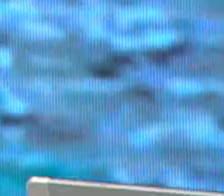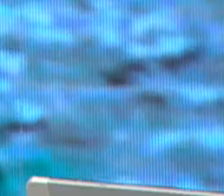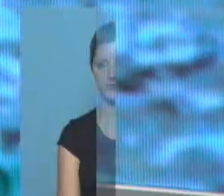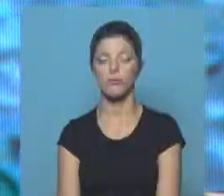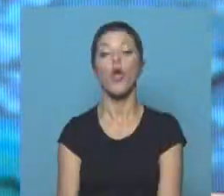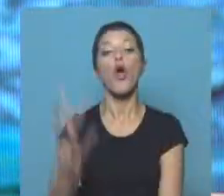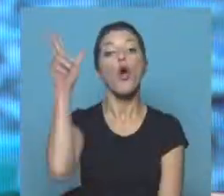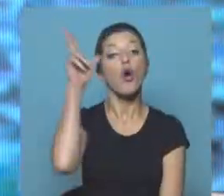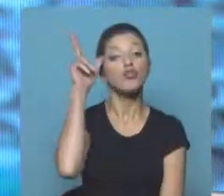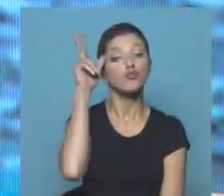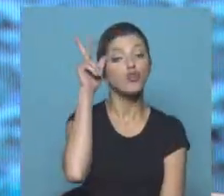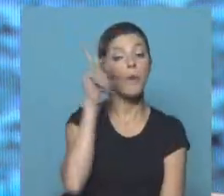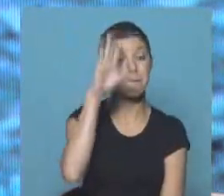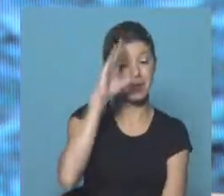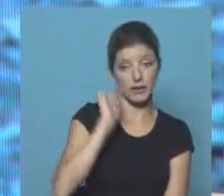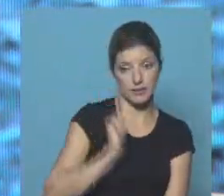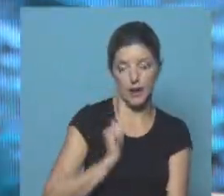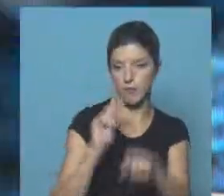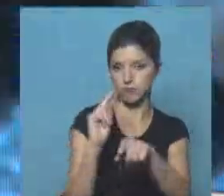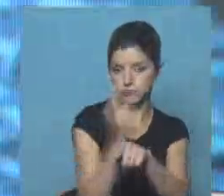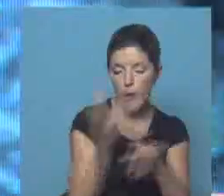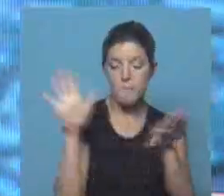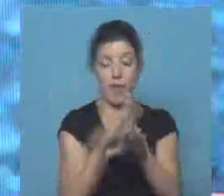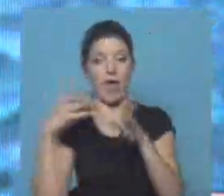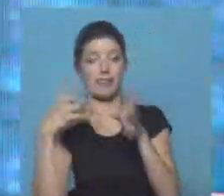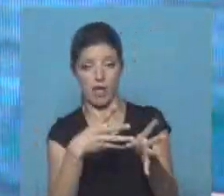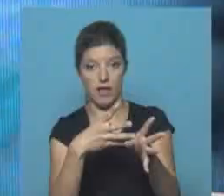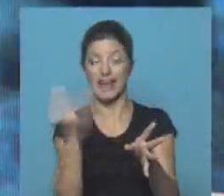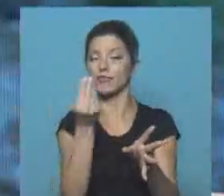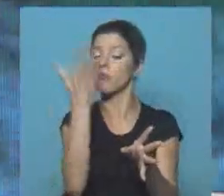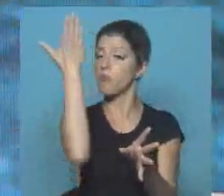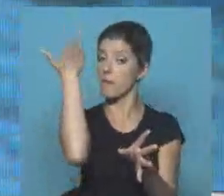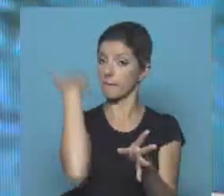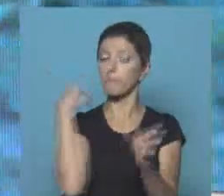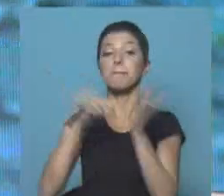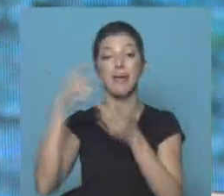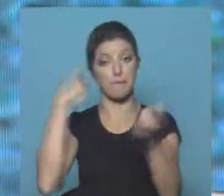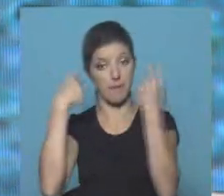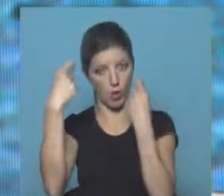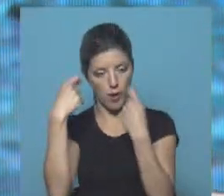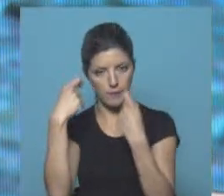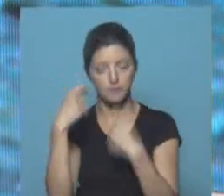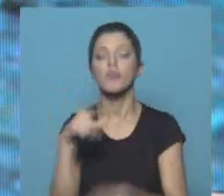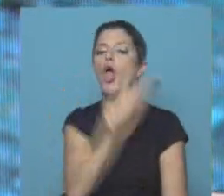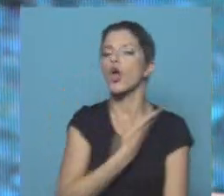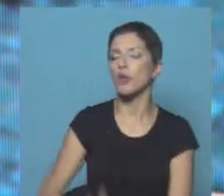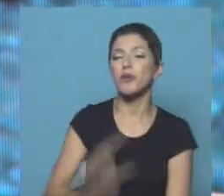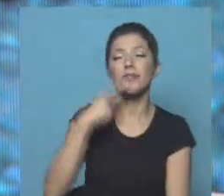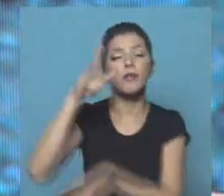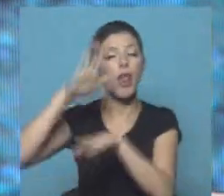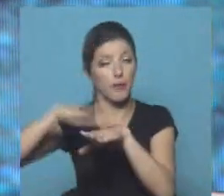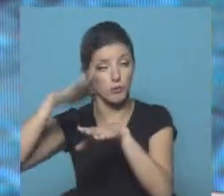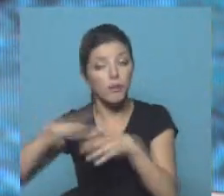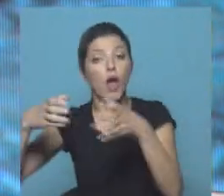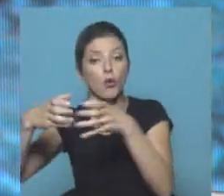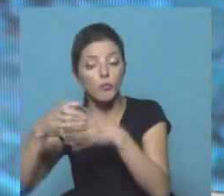8 militares fueron emboscados y asesinados la semana pasada, el sábado pasado, en Paraguay. Las autoridades le atribuyen ese asesinato al